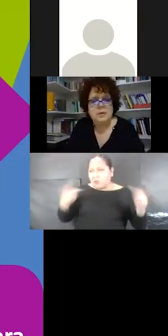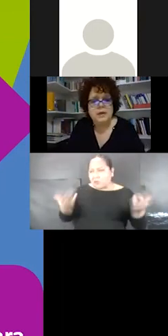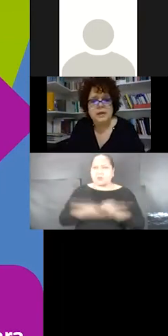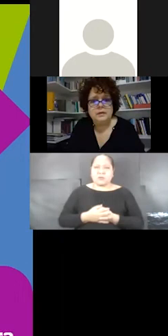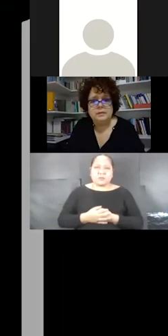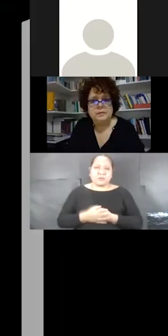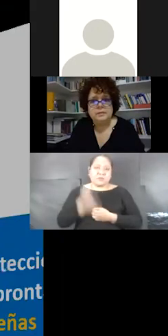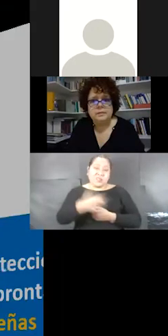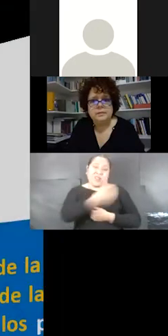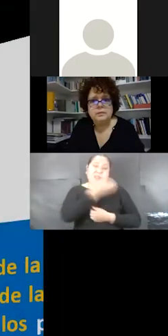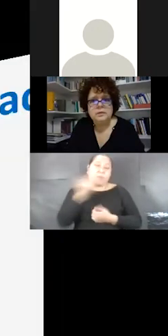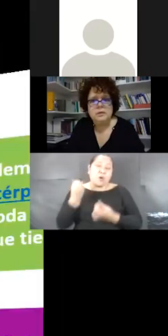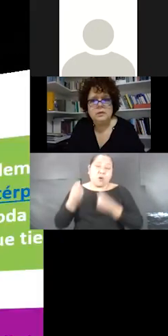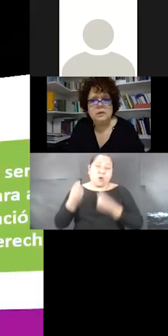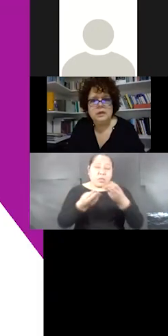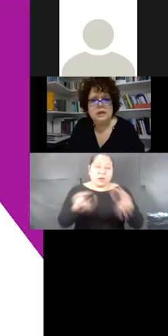mejor manera.